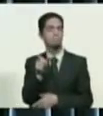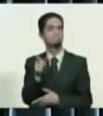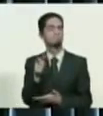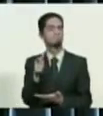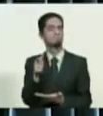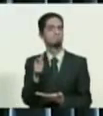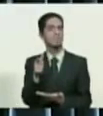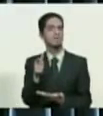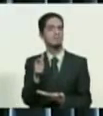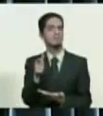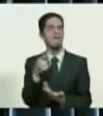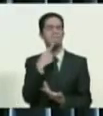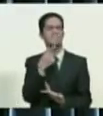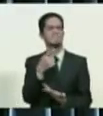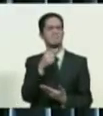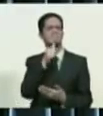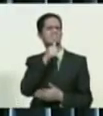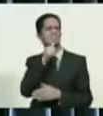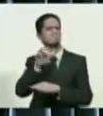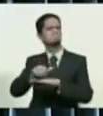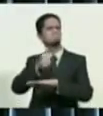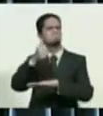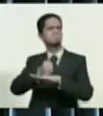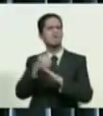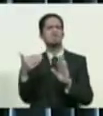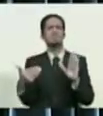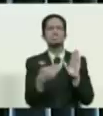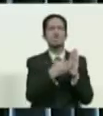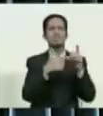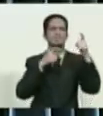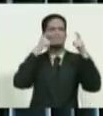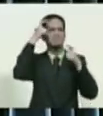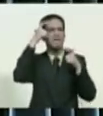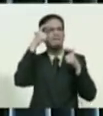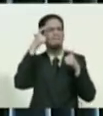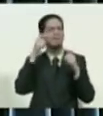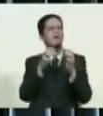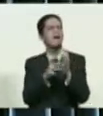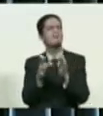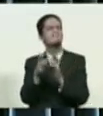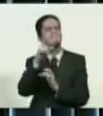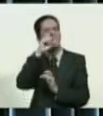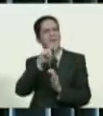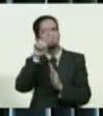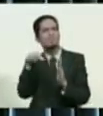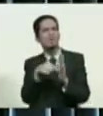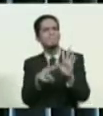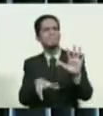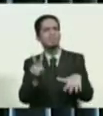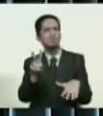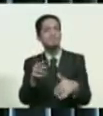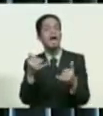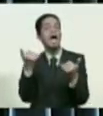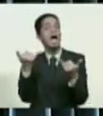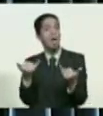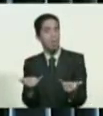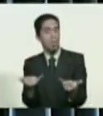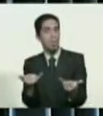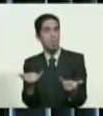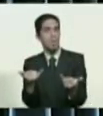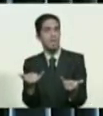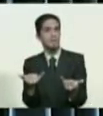autoría del golpe militar contra Hugo Chávez en abril del año 2002, ahora también están tratando